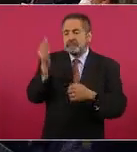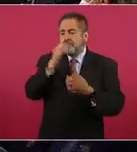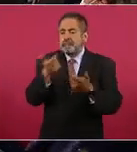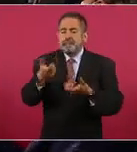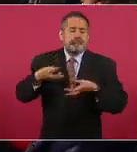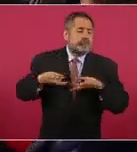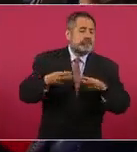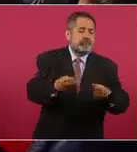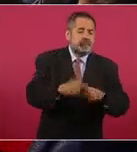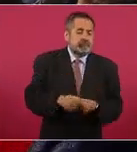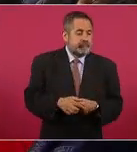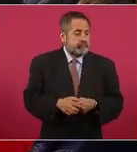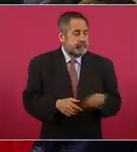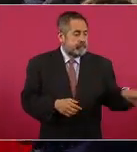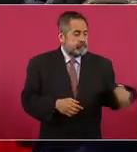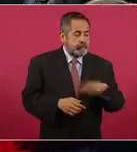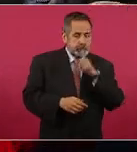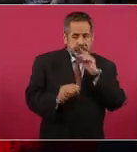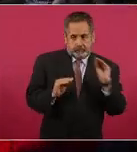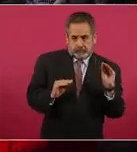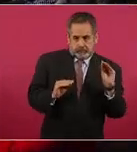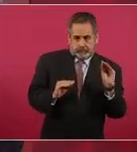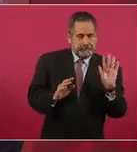son los que están molestos